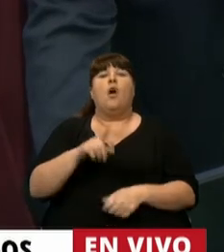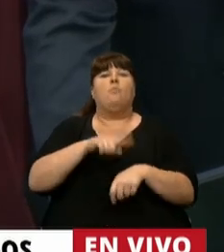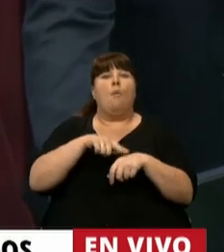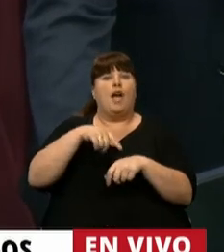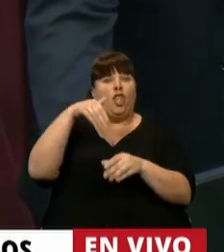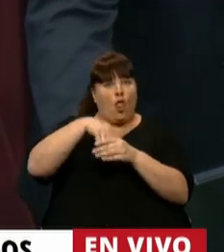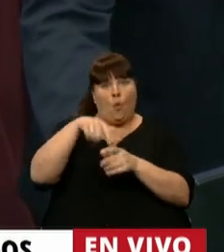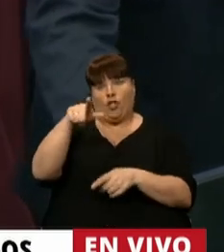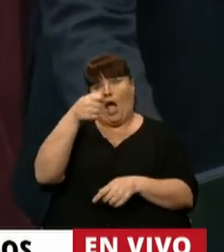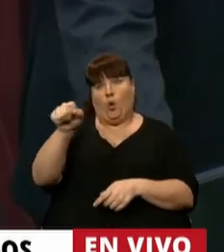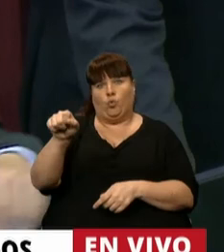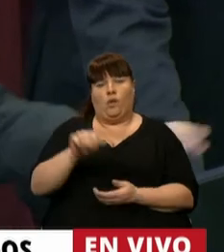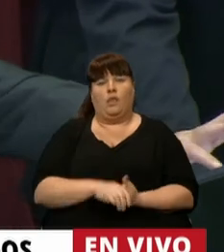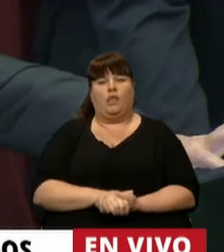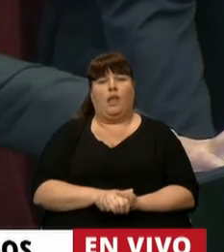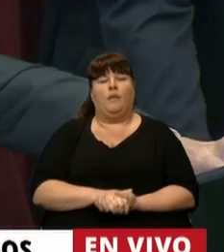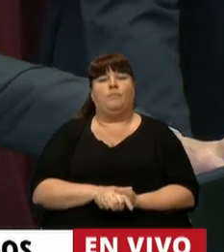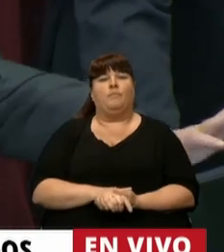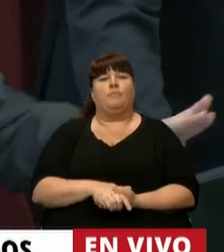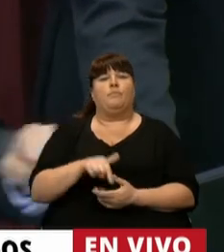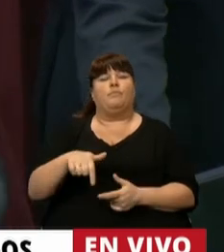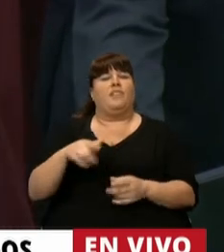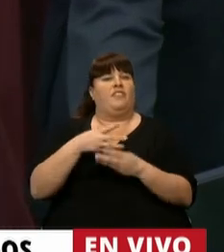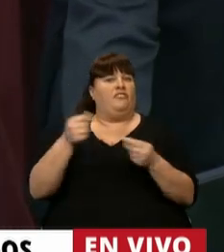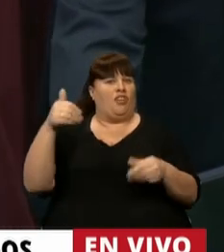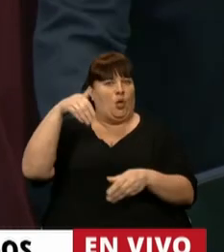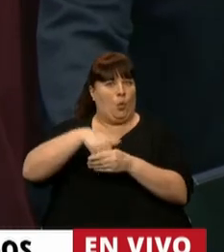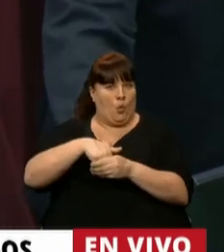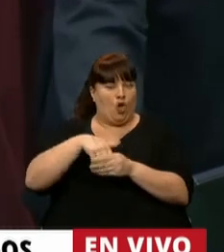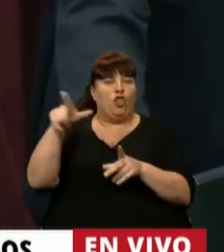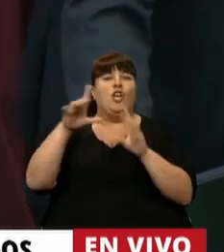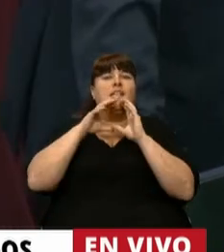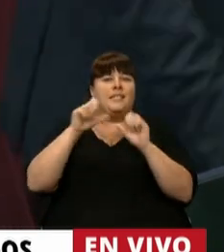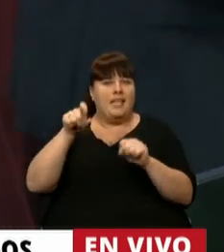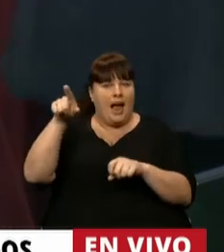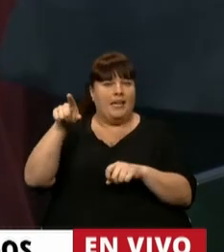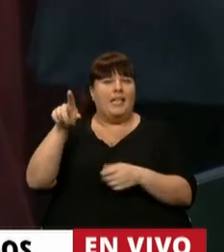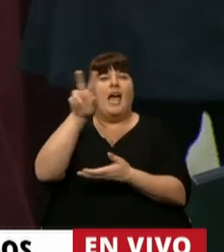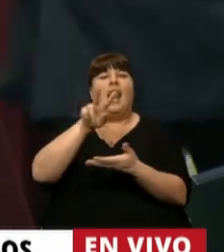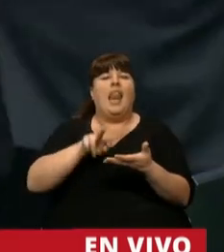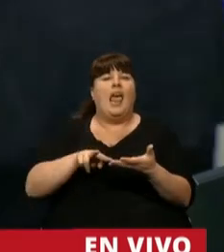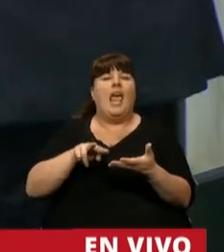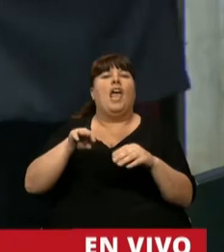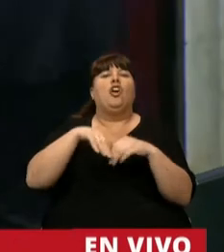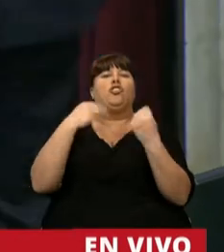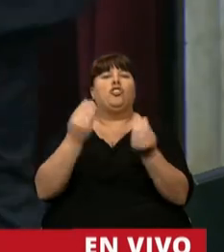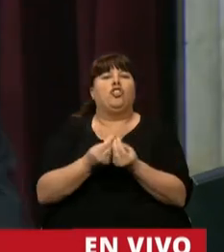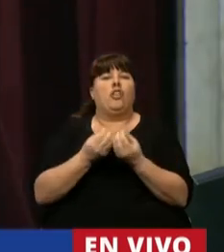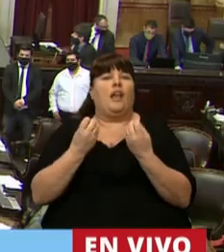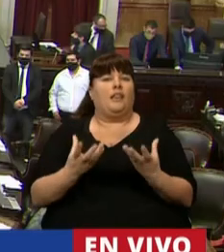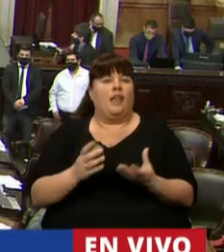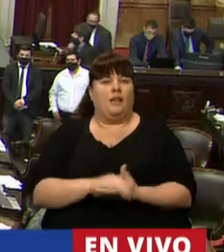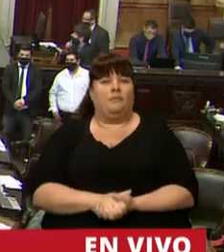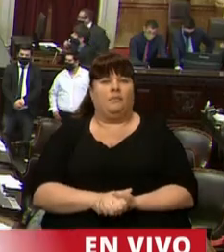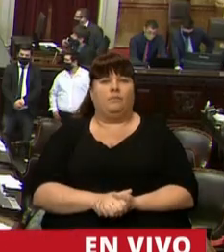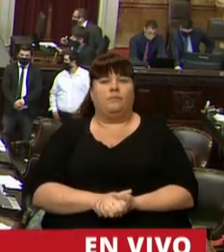Ausente a la hora de votar. Se cierra la votación por secretaría. Se dará lectura del resultado.